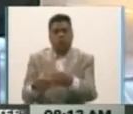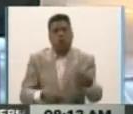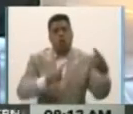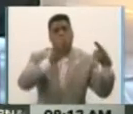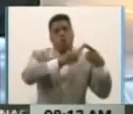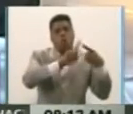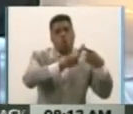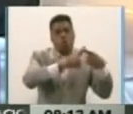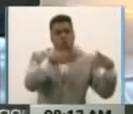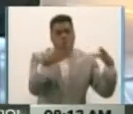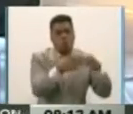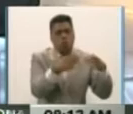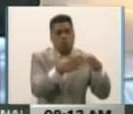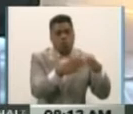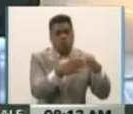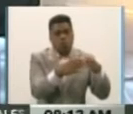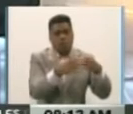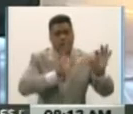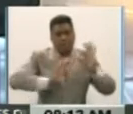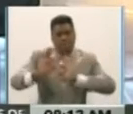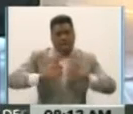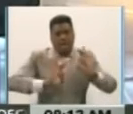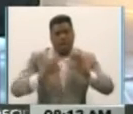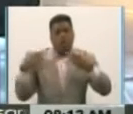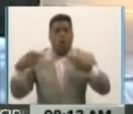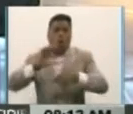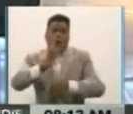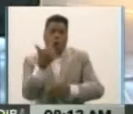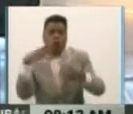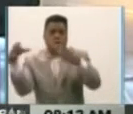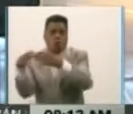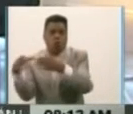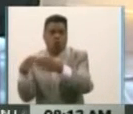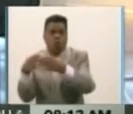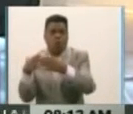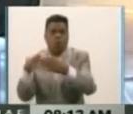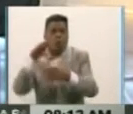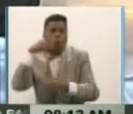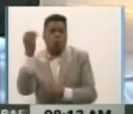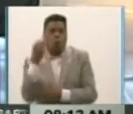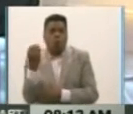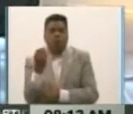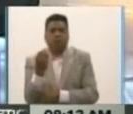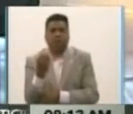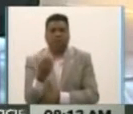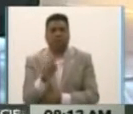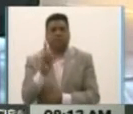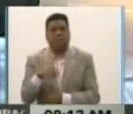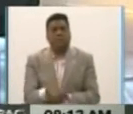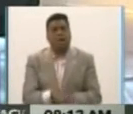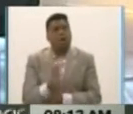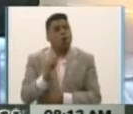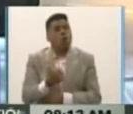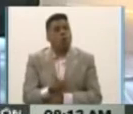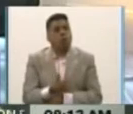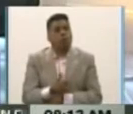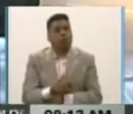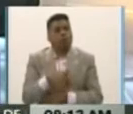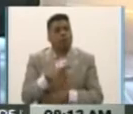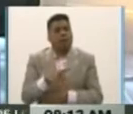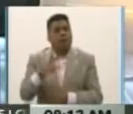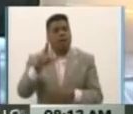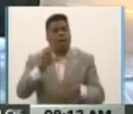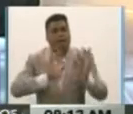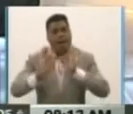y un elenco también juvenil. Así que vamos a tener posibilidad de tener una importante cantidad de actores y actrices venezolanas